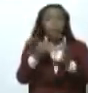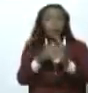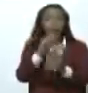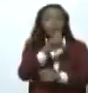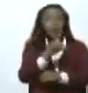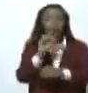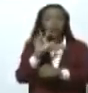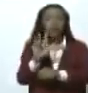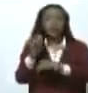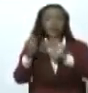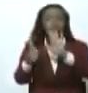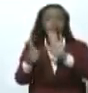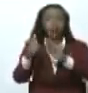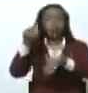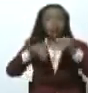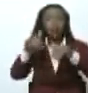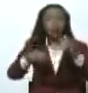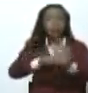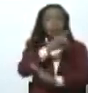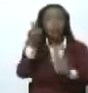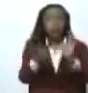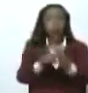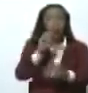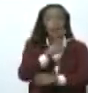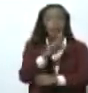101.136 votos para un total de